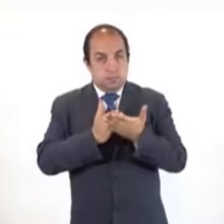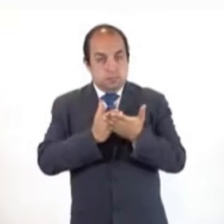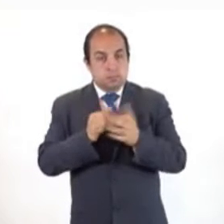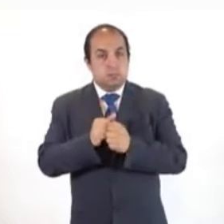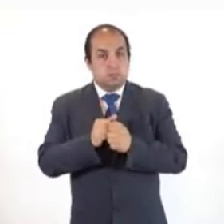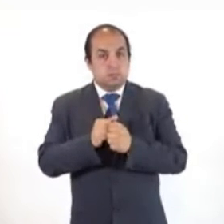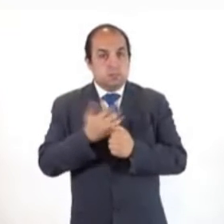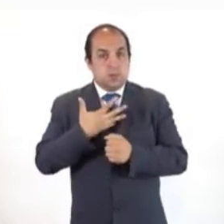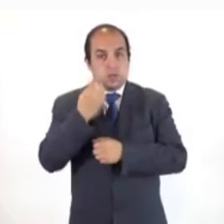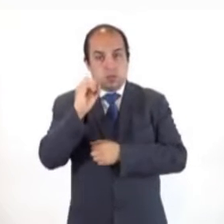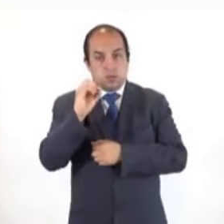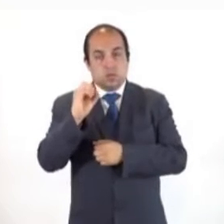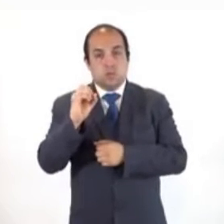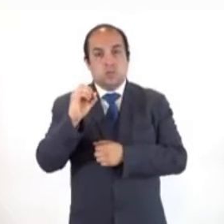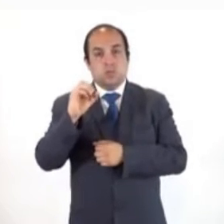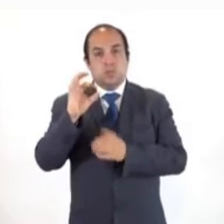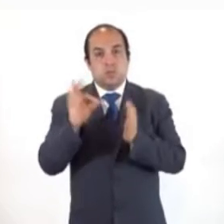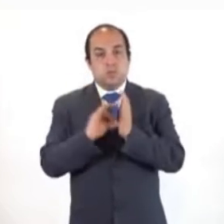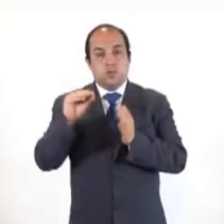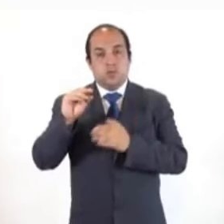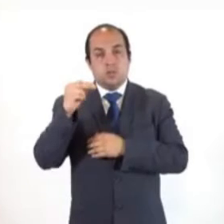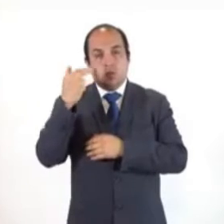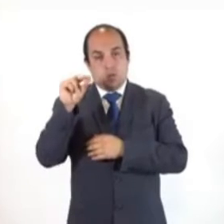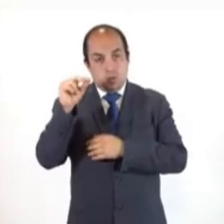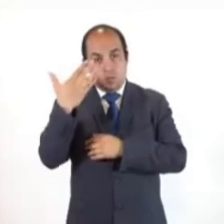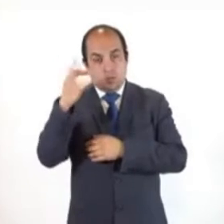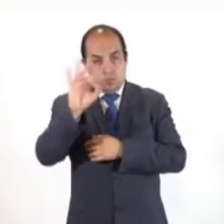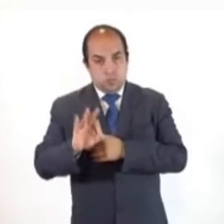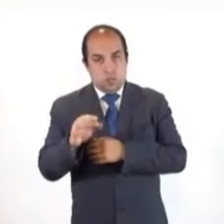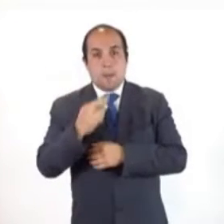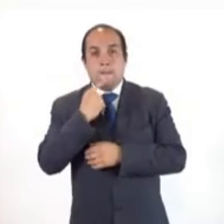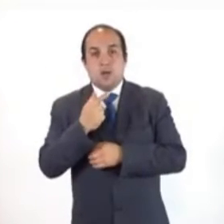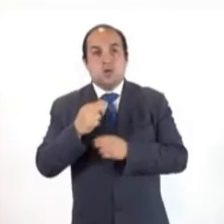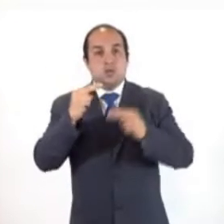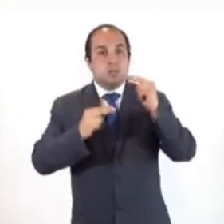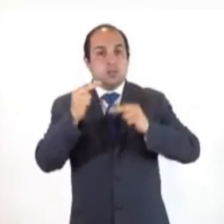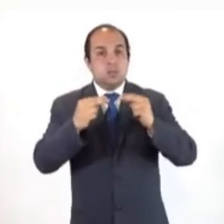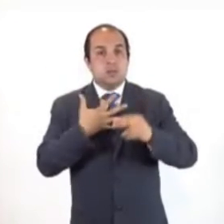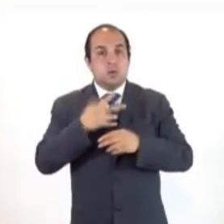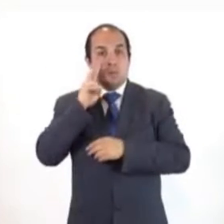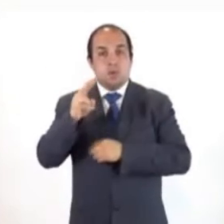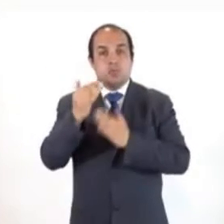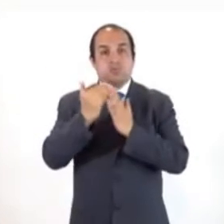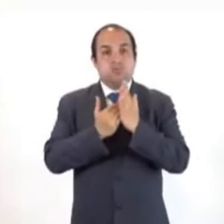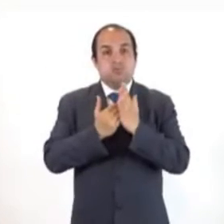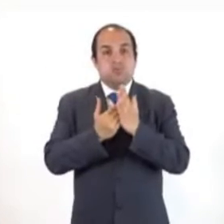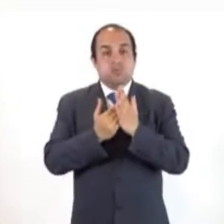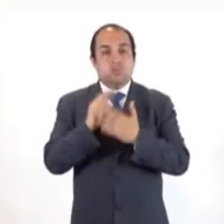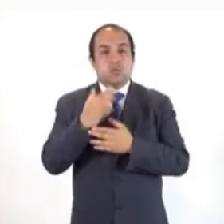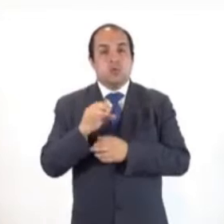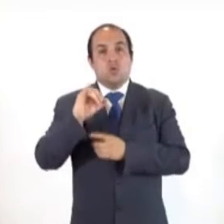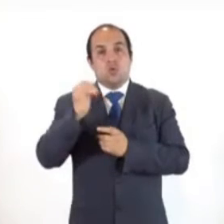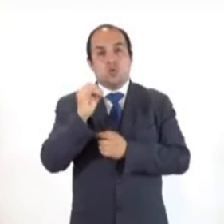del 0.85% es mejor tasa que la que llegamos a ver en cualquier momento de la reducción entre junio,